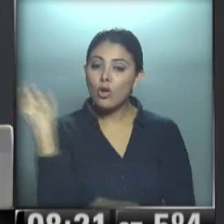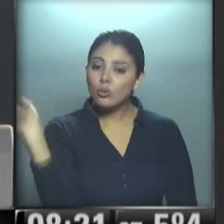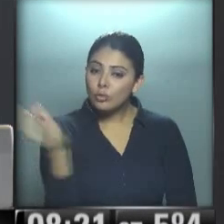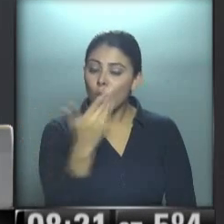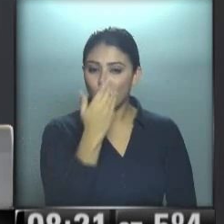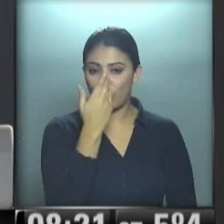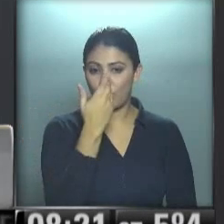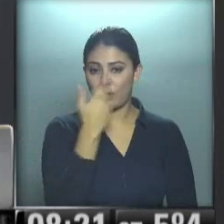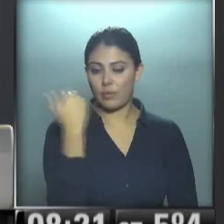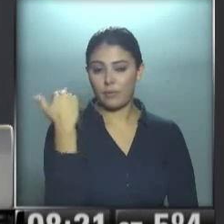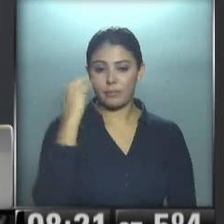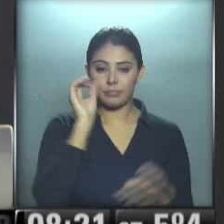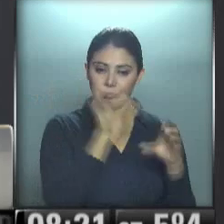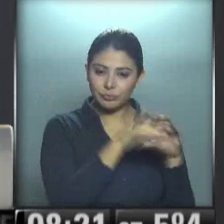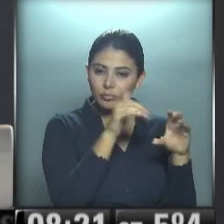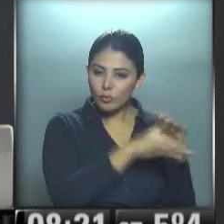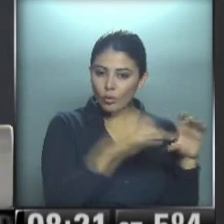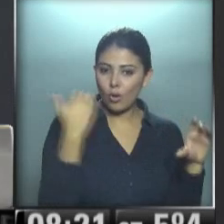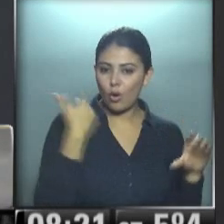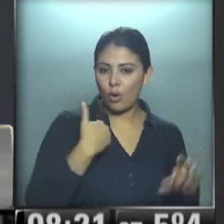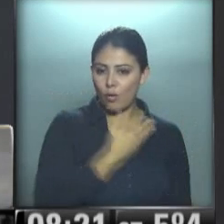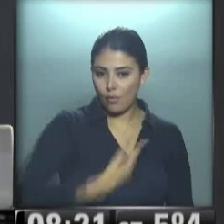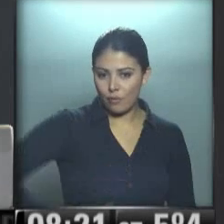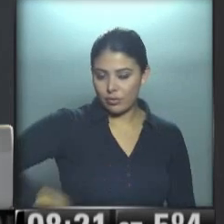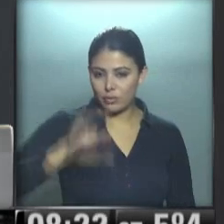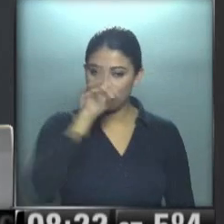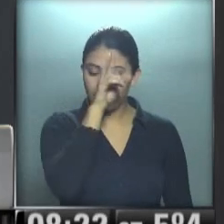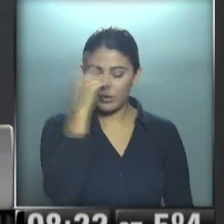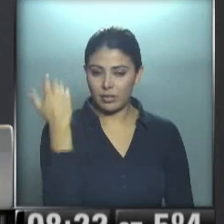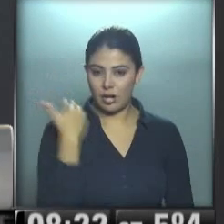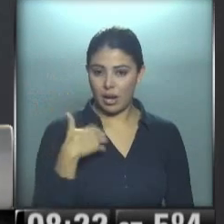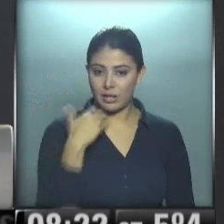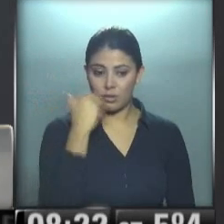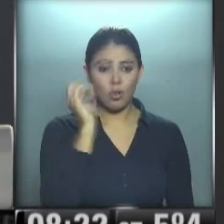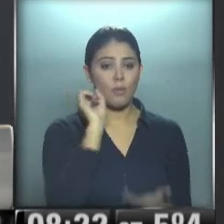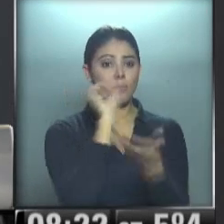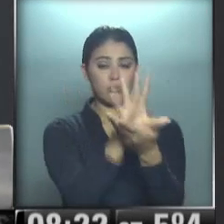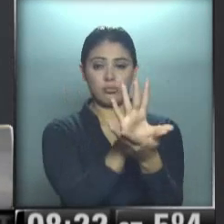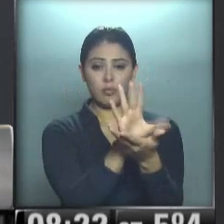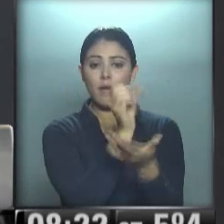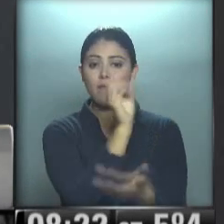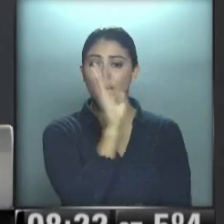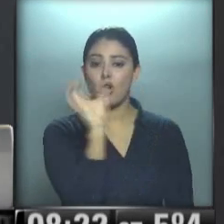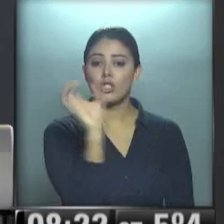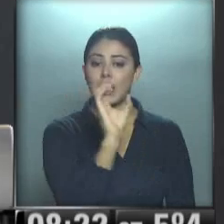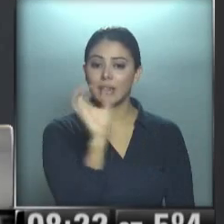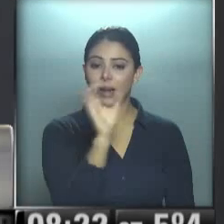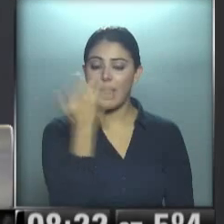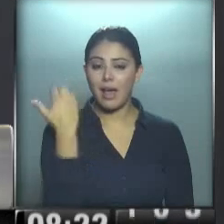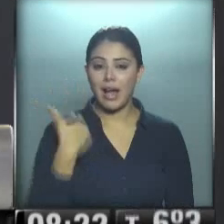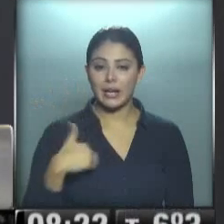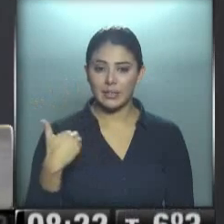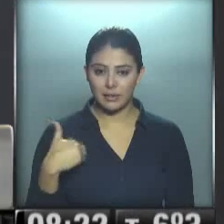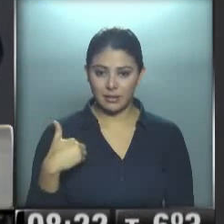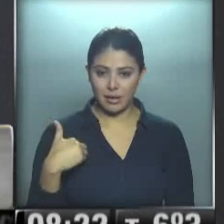del estado nacional están depositados como corresponde en la cuenta del banco central de la república